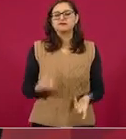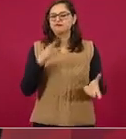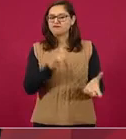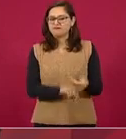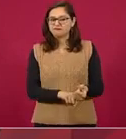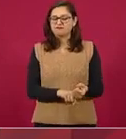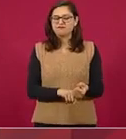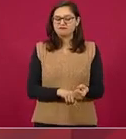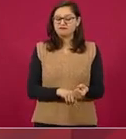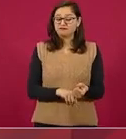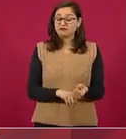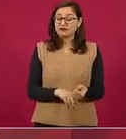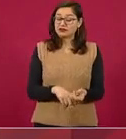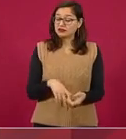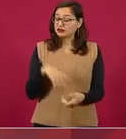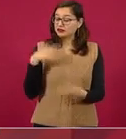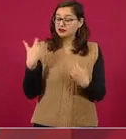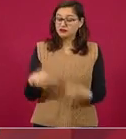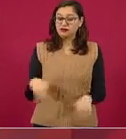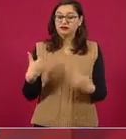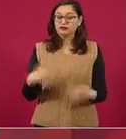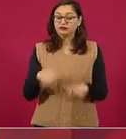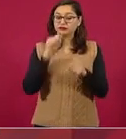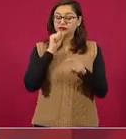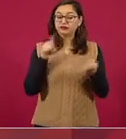intereses económicos,